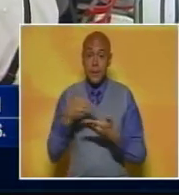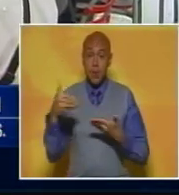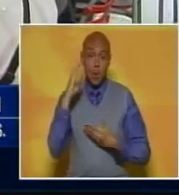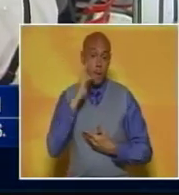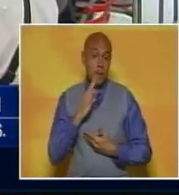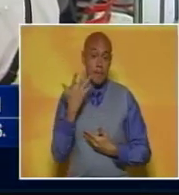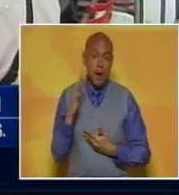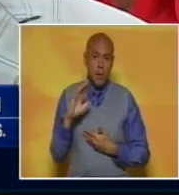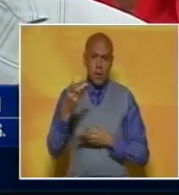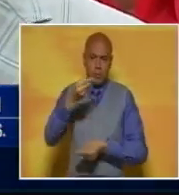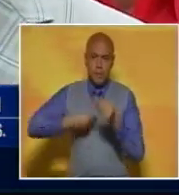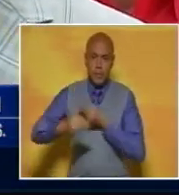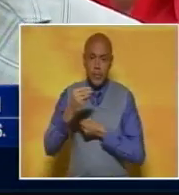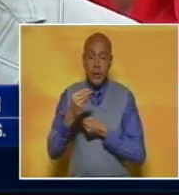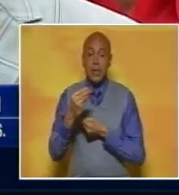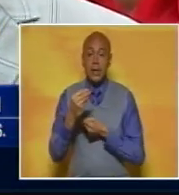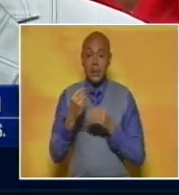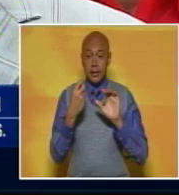que representa